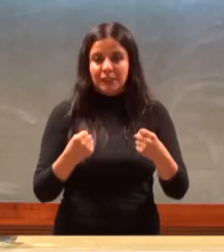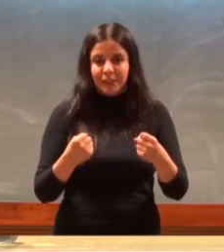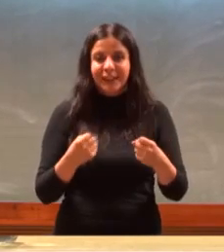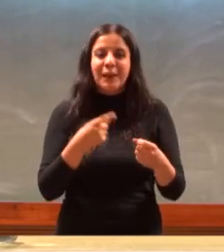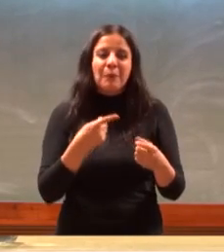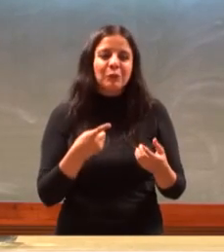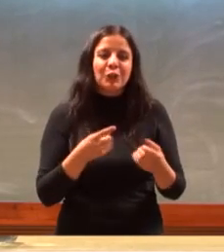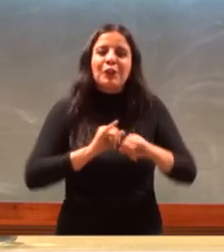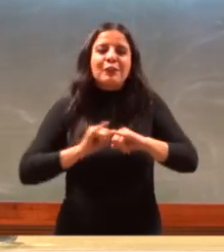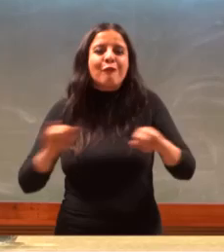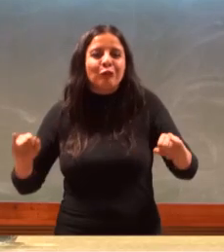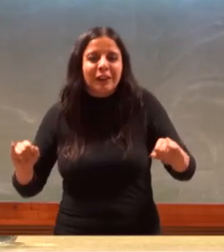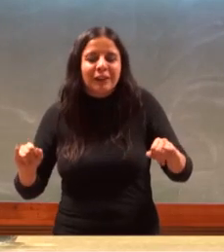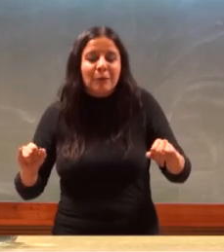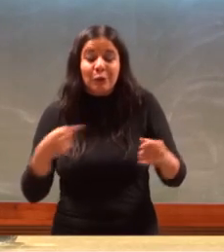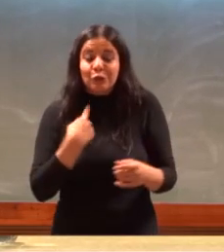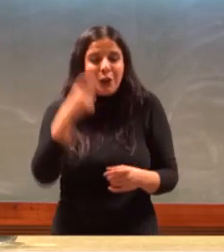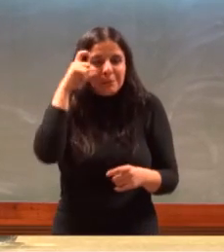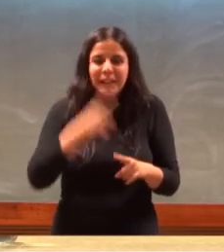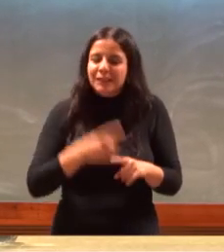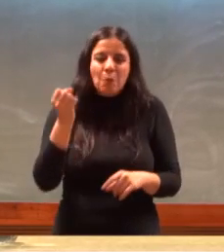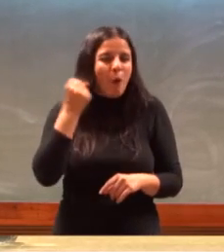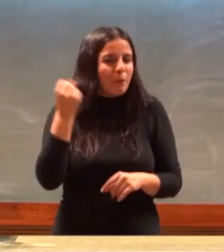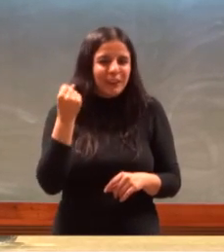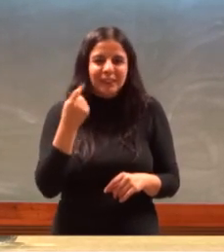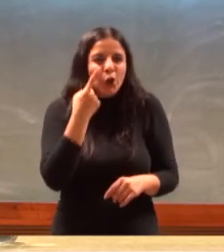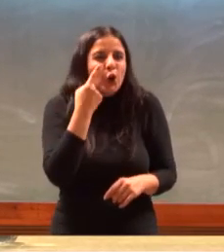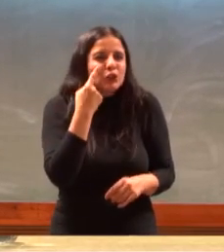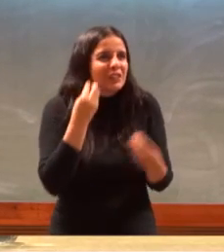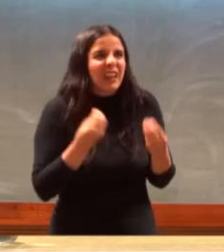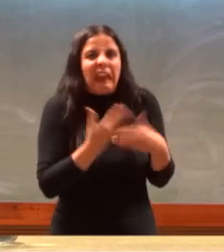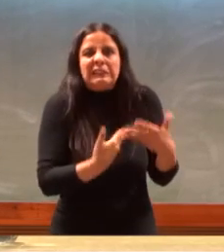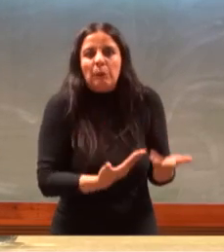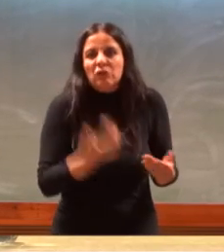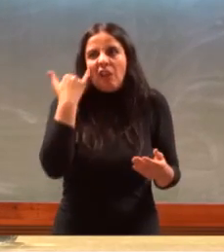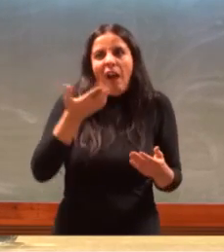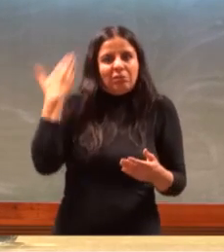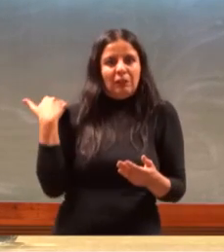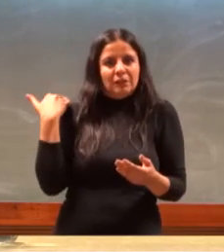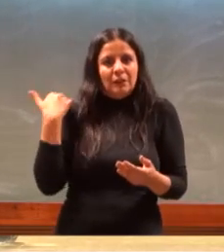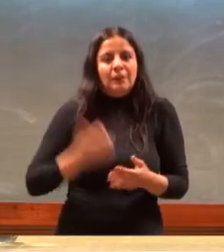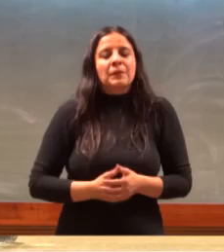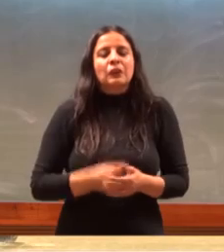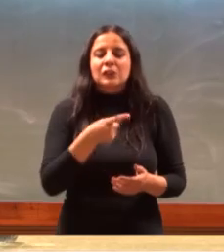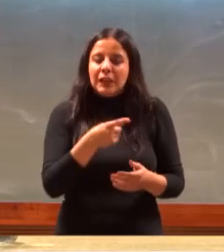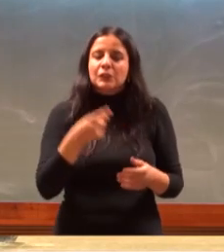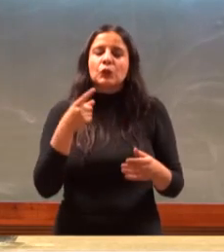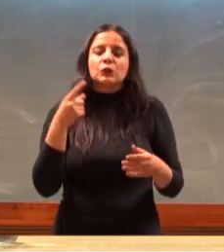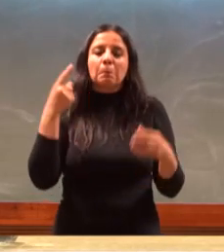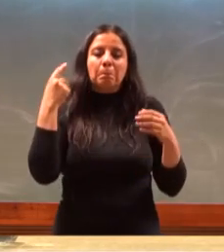de las experiencias que ya se han hecho que son muy importantes y en la comunicación entre las distintas escuelas de esos proyectos de prácticas